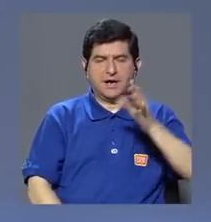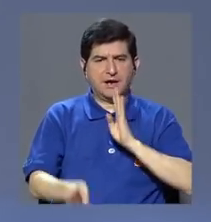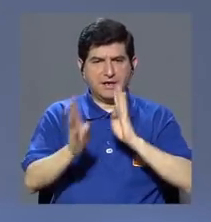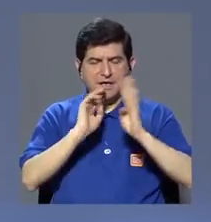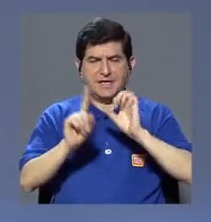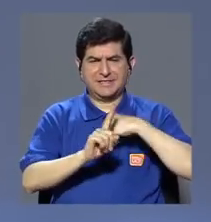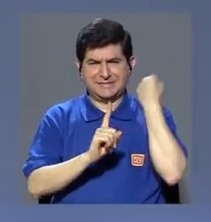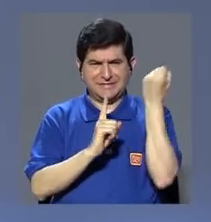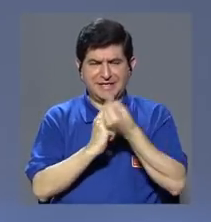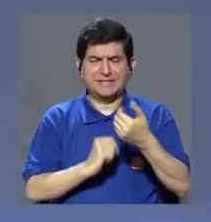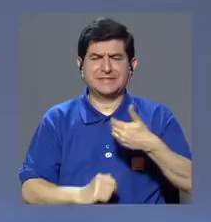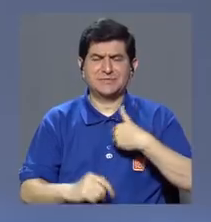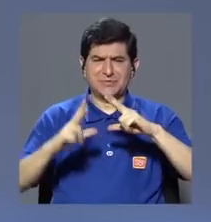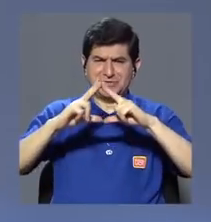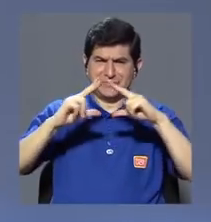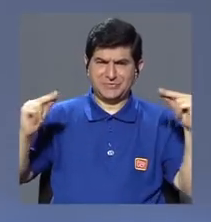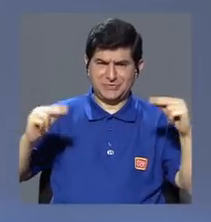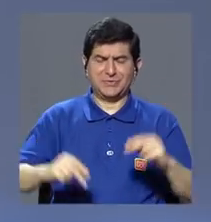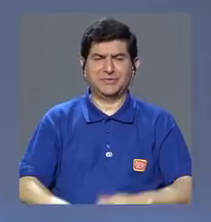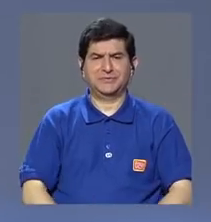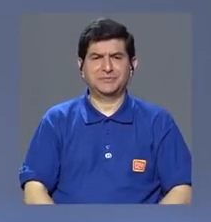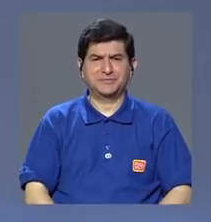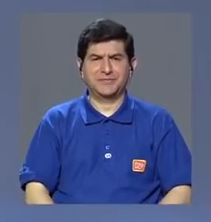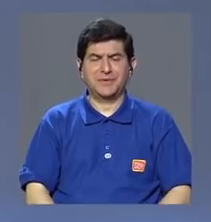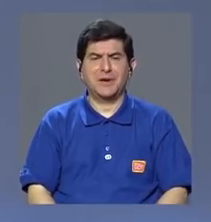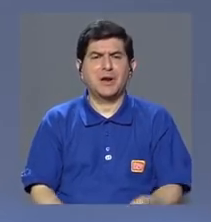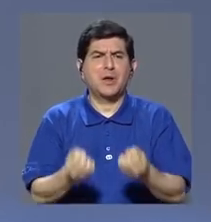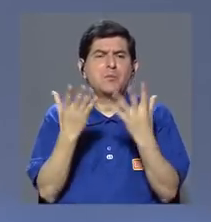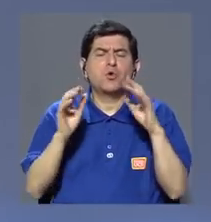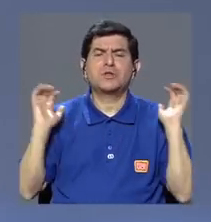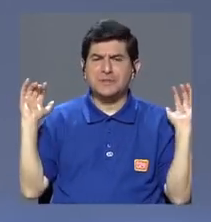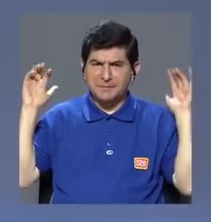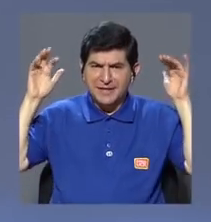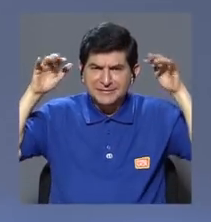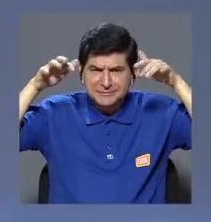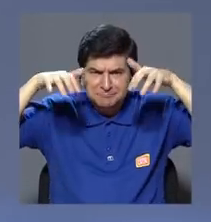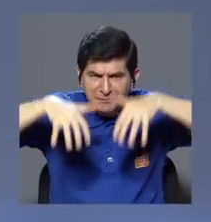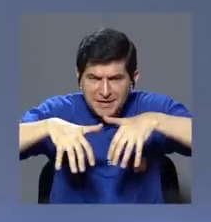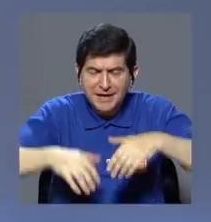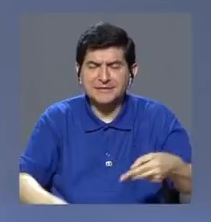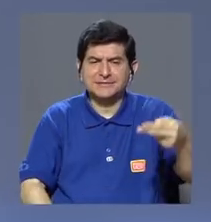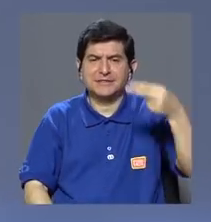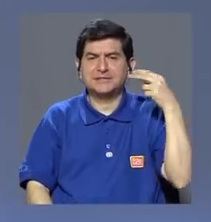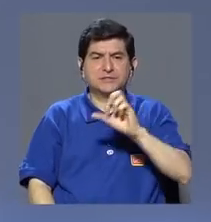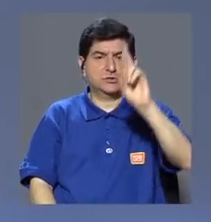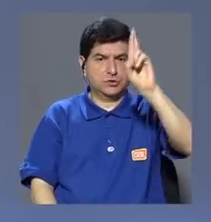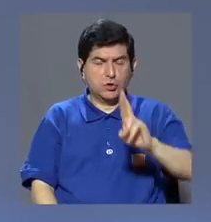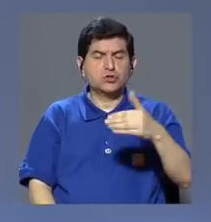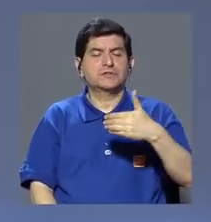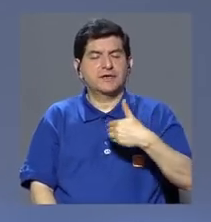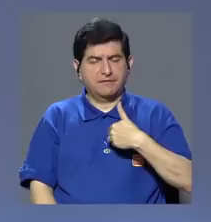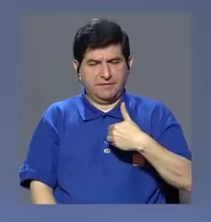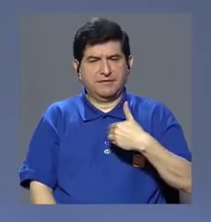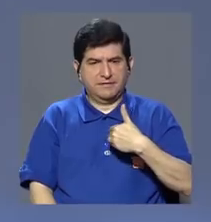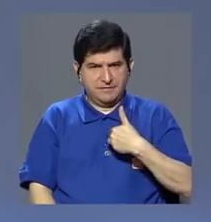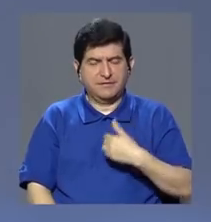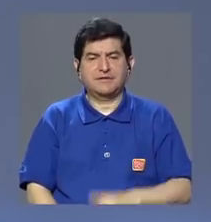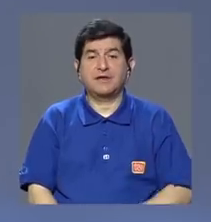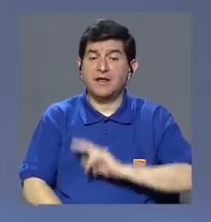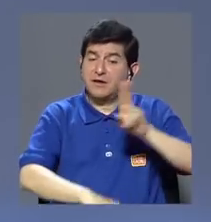sobre la situación de nicaragua la gran cantidad de migrantes que históricamente costa rica-el recibido que